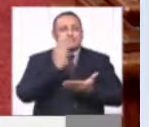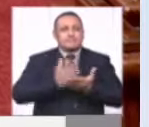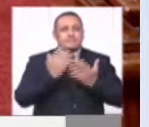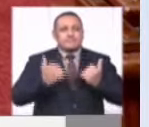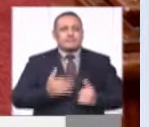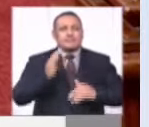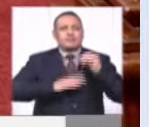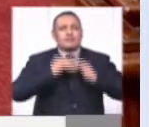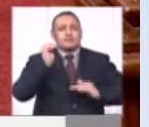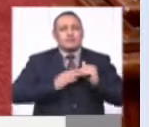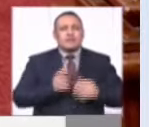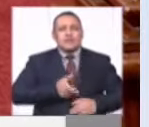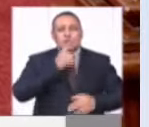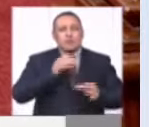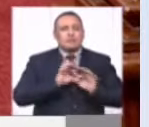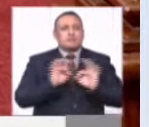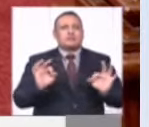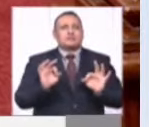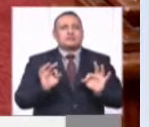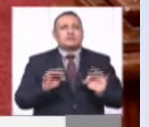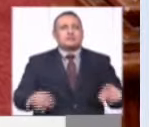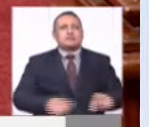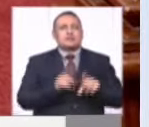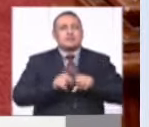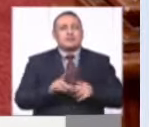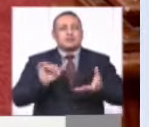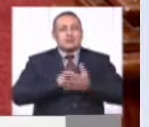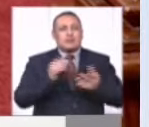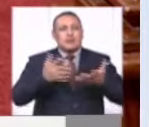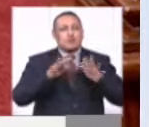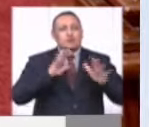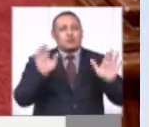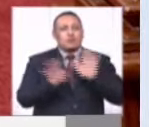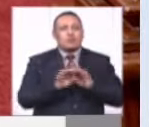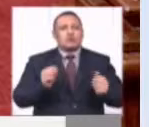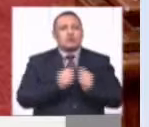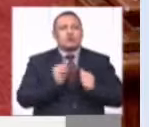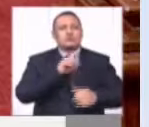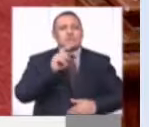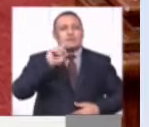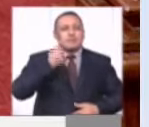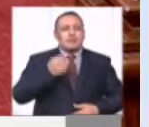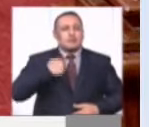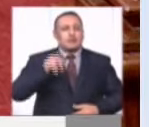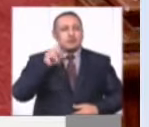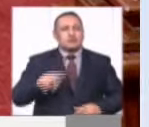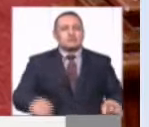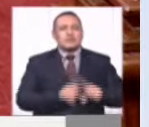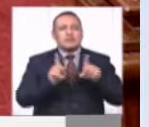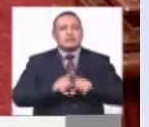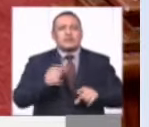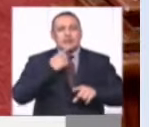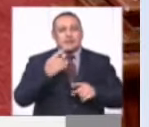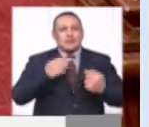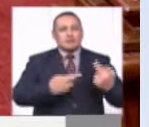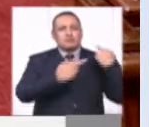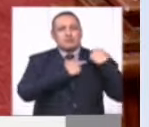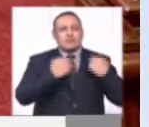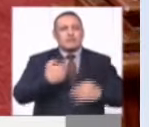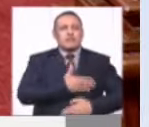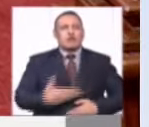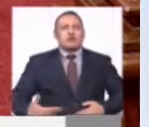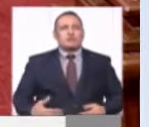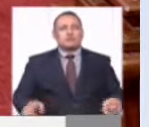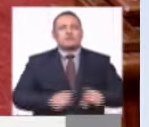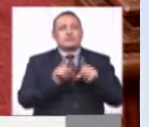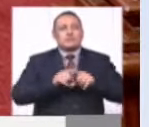de infraestructura en agua y saneamiento, que aproxima alrededor de 100 mil millones, es responsabilidad del Estado